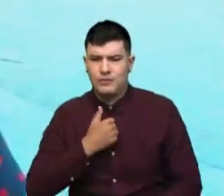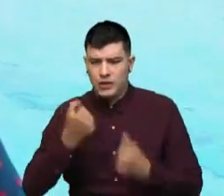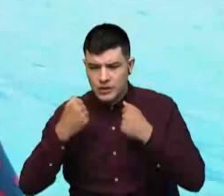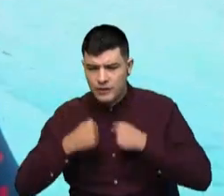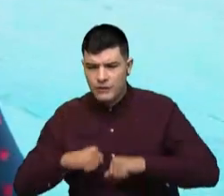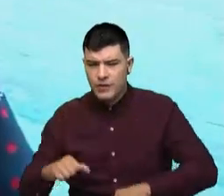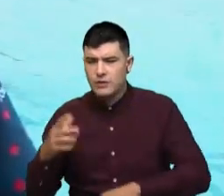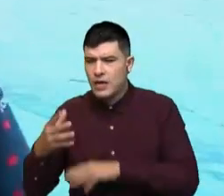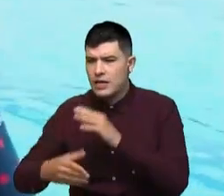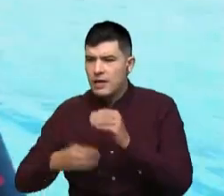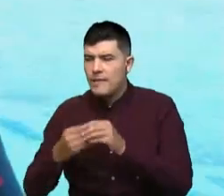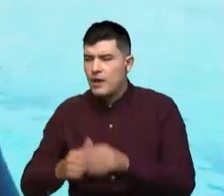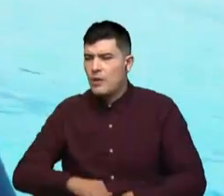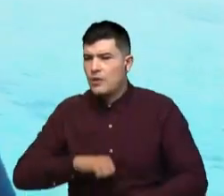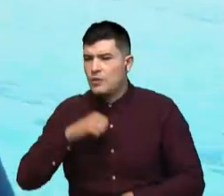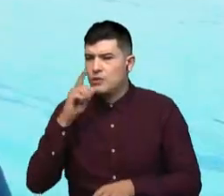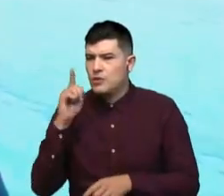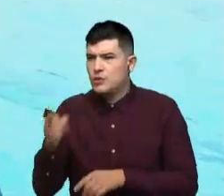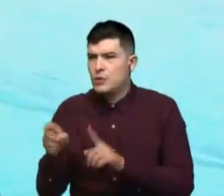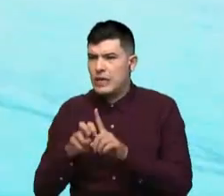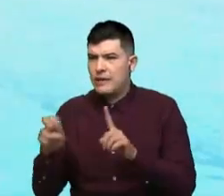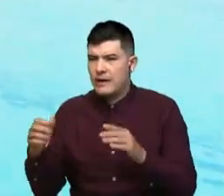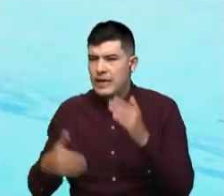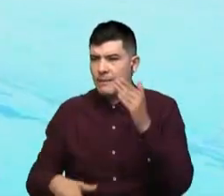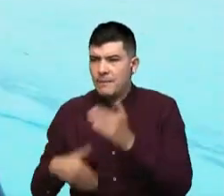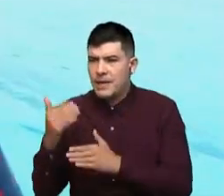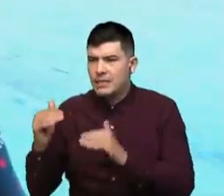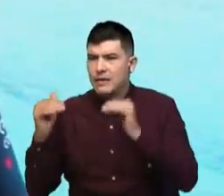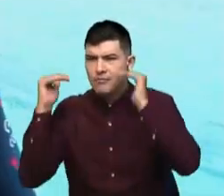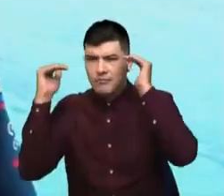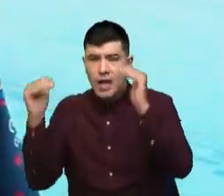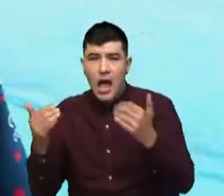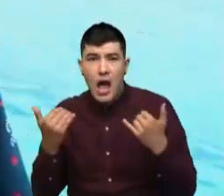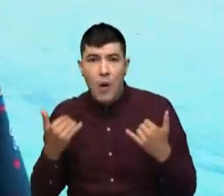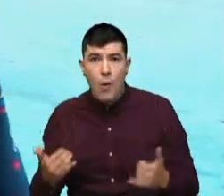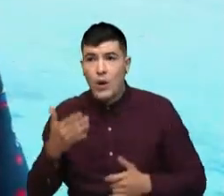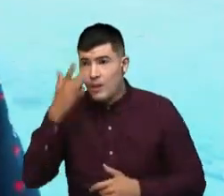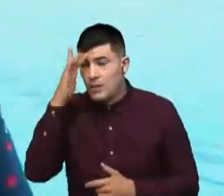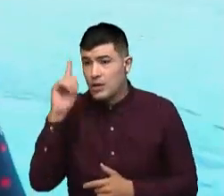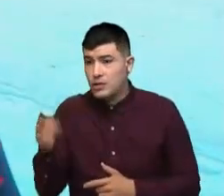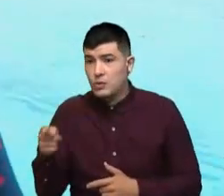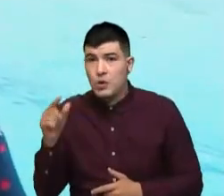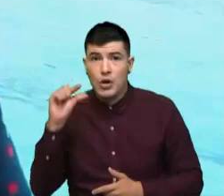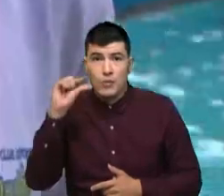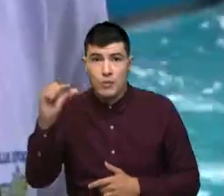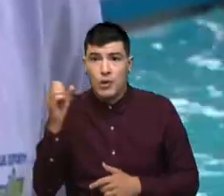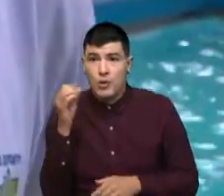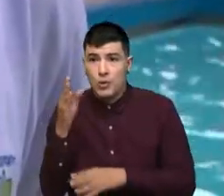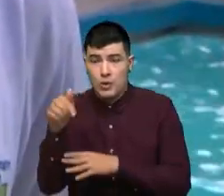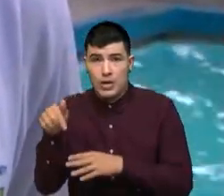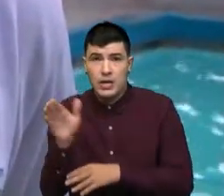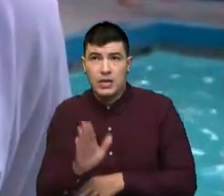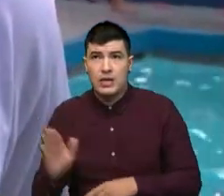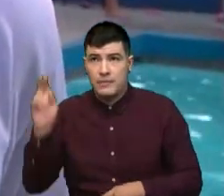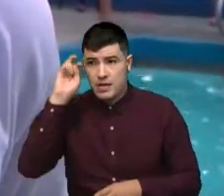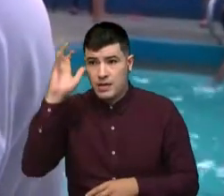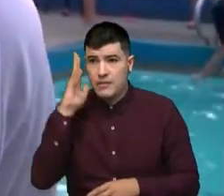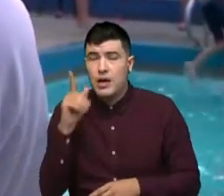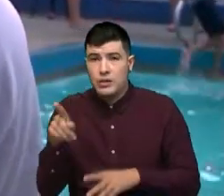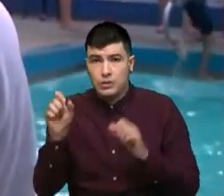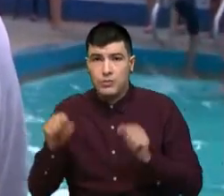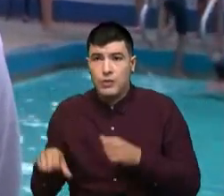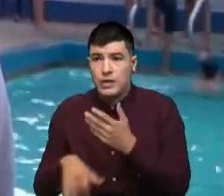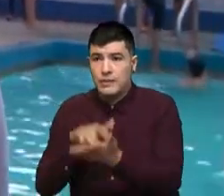el orgullo que le da el club es el nivel que se empieza a hablar ahora ya que son muy pocos los aquí en norte de santander que han podido tener selecciones